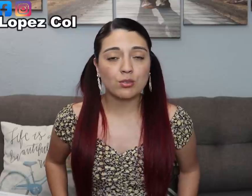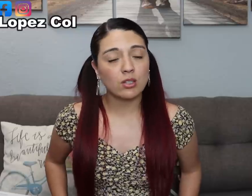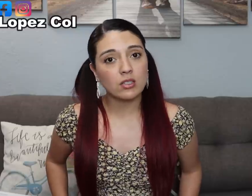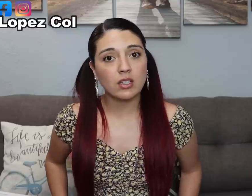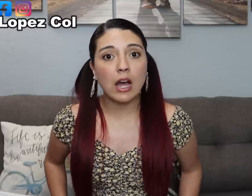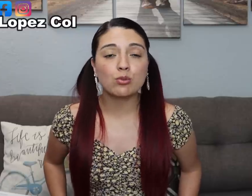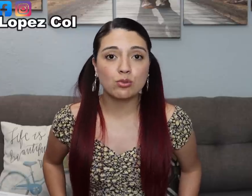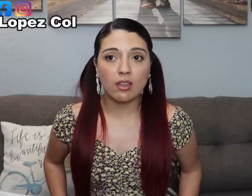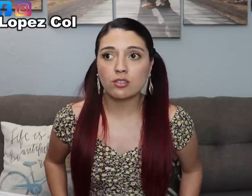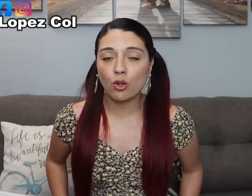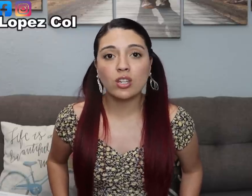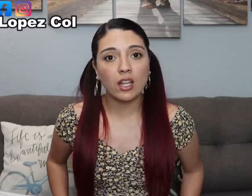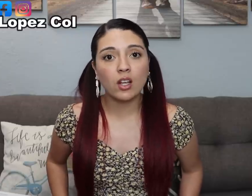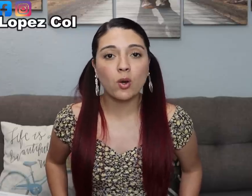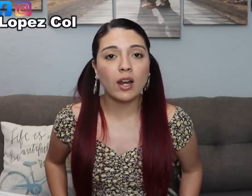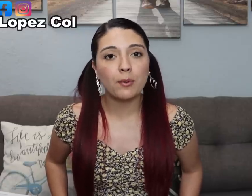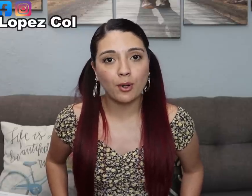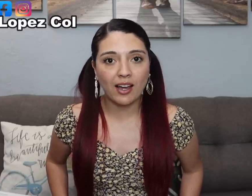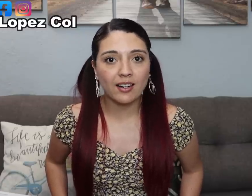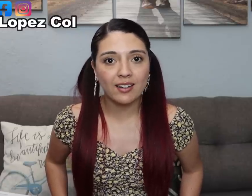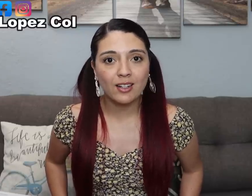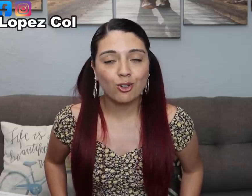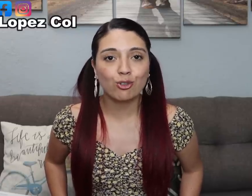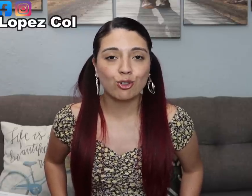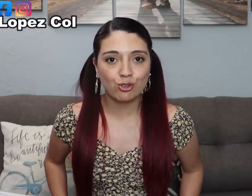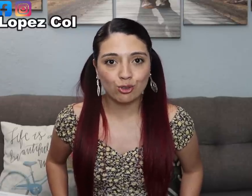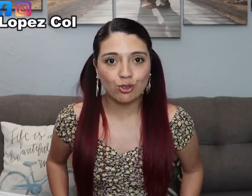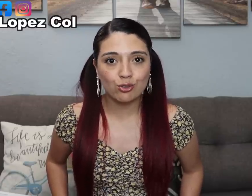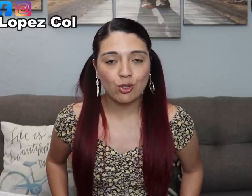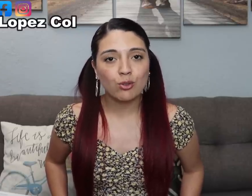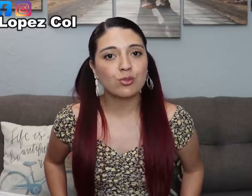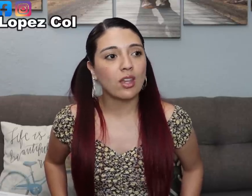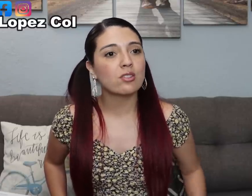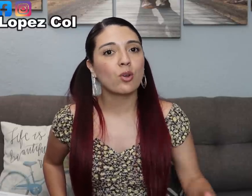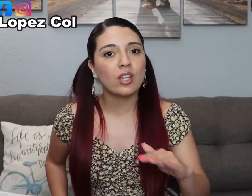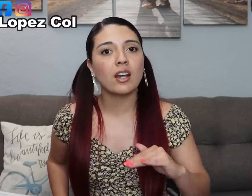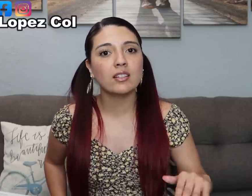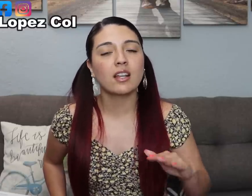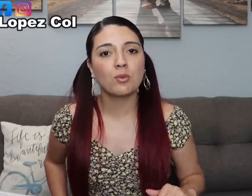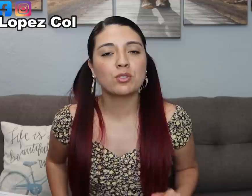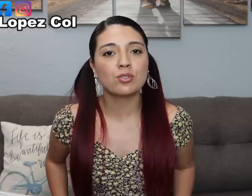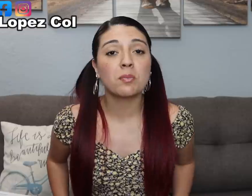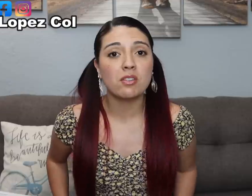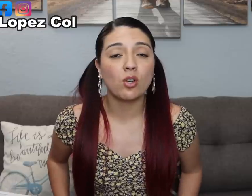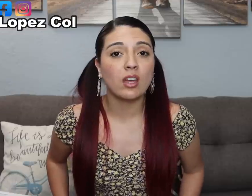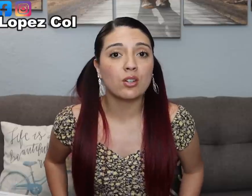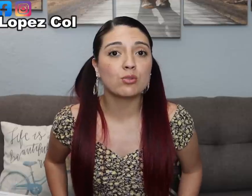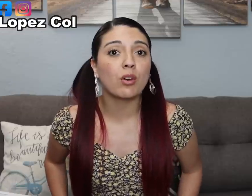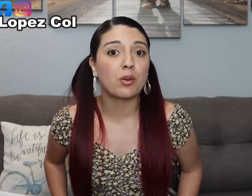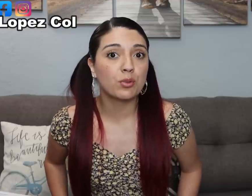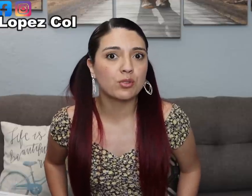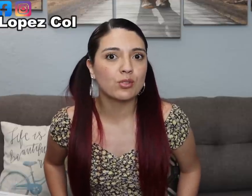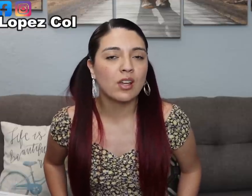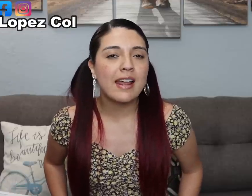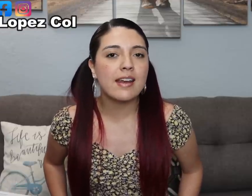Porque Estados Unidos les dice, ah, ustedes no quieren colaborar con nosotros, ustedes no quieren estar a nuestro servicio y darnos